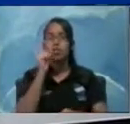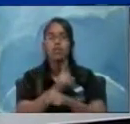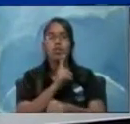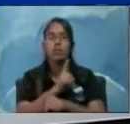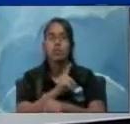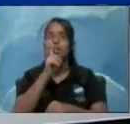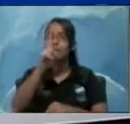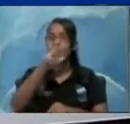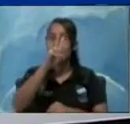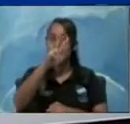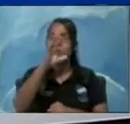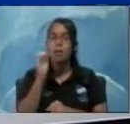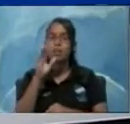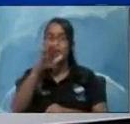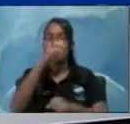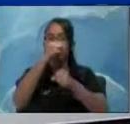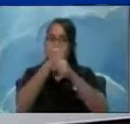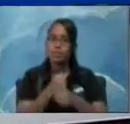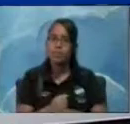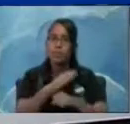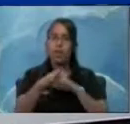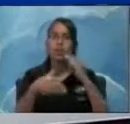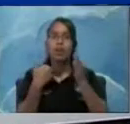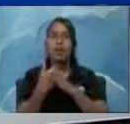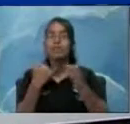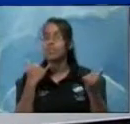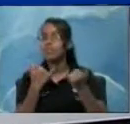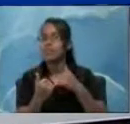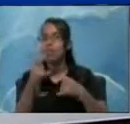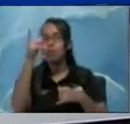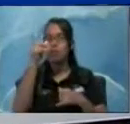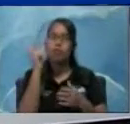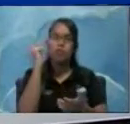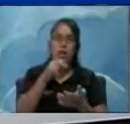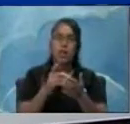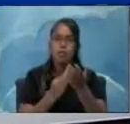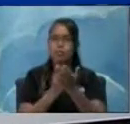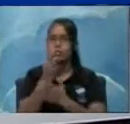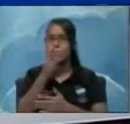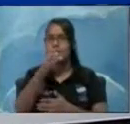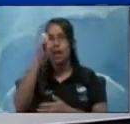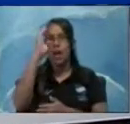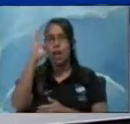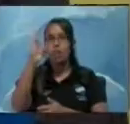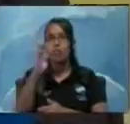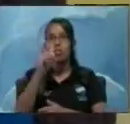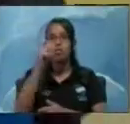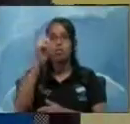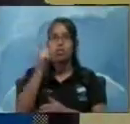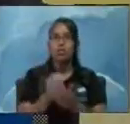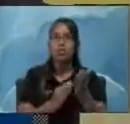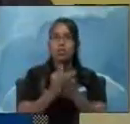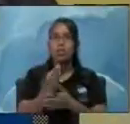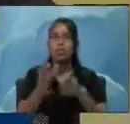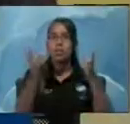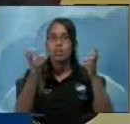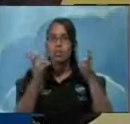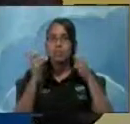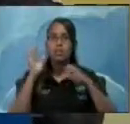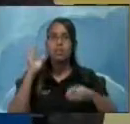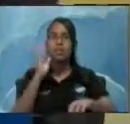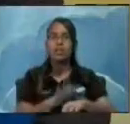120 esperaron hasta el final fueron fieles a Dios Y esos fieles fueron los que recibieron el